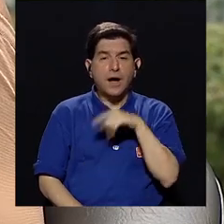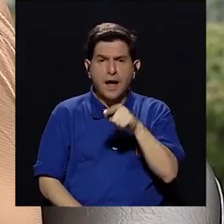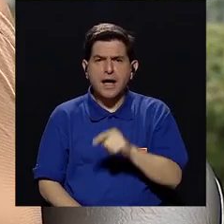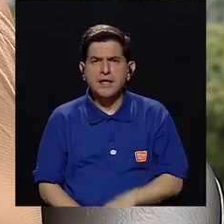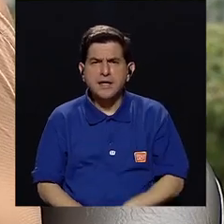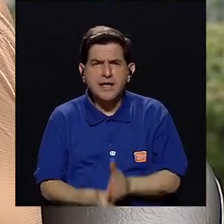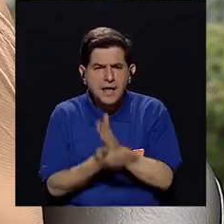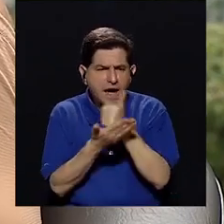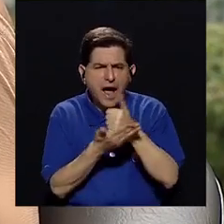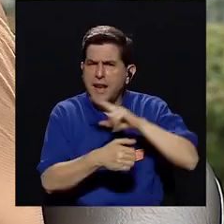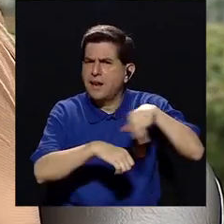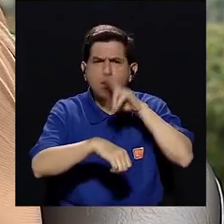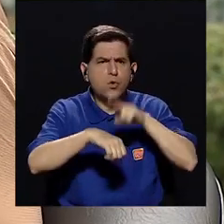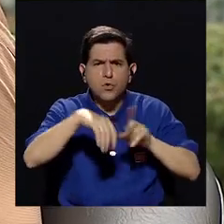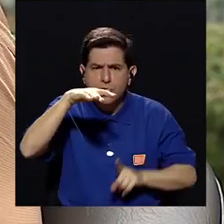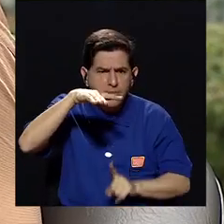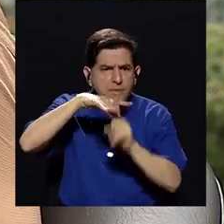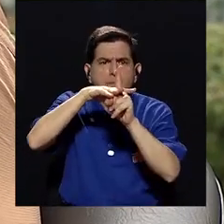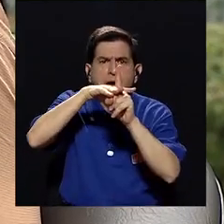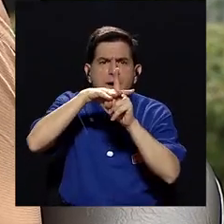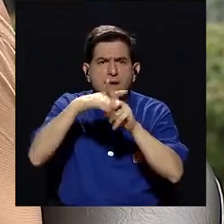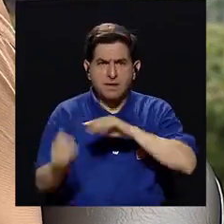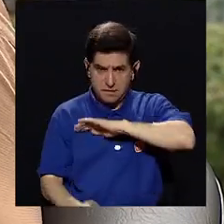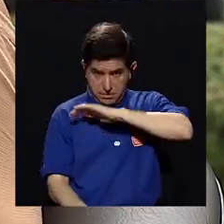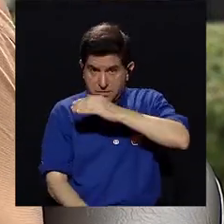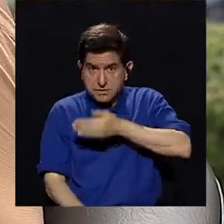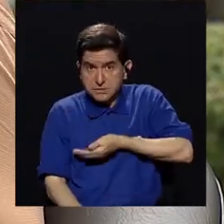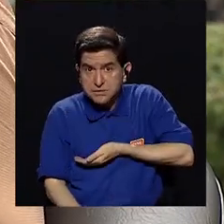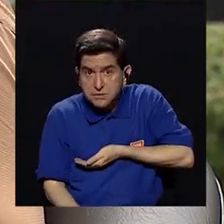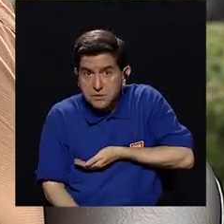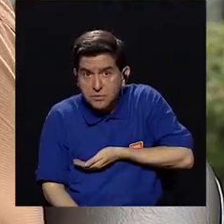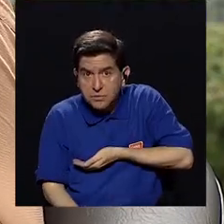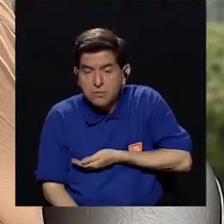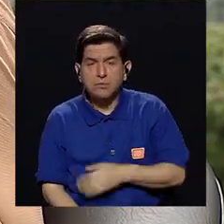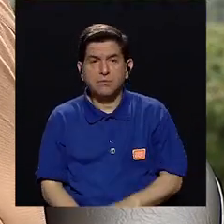no es normal que lo tengamos en la mama